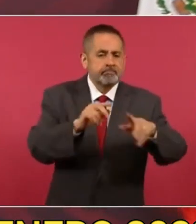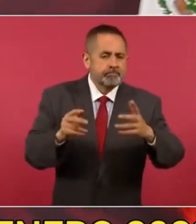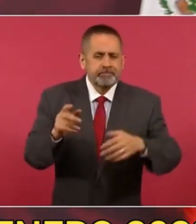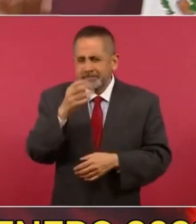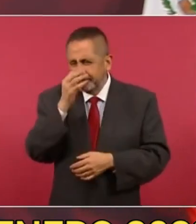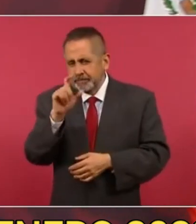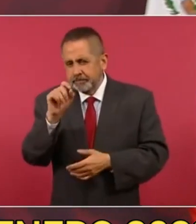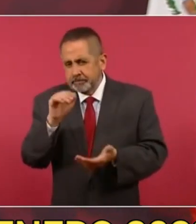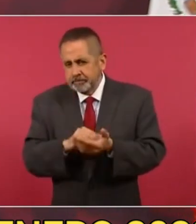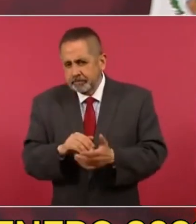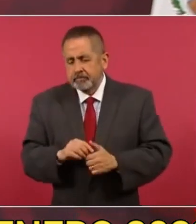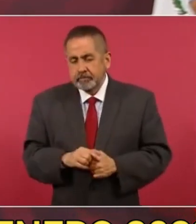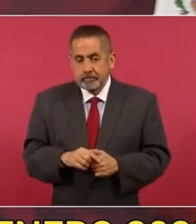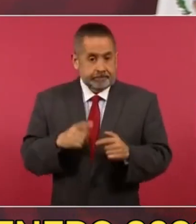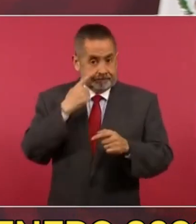Fíjense el cambio